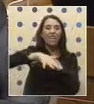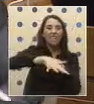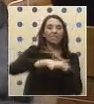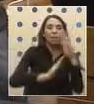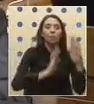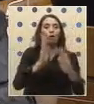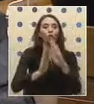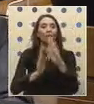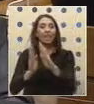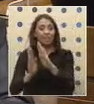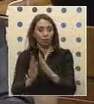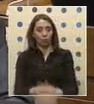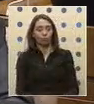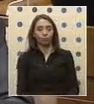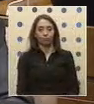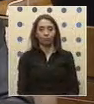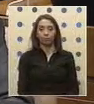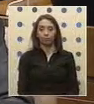Yo quiero decir